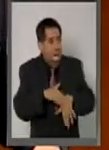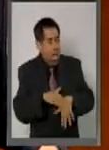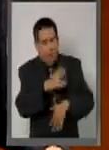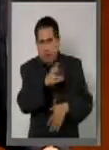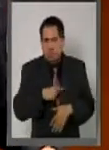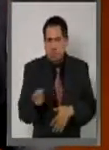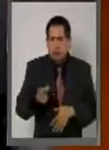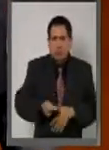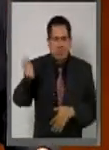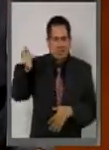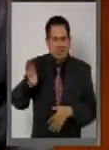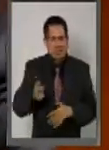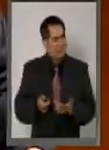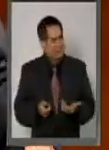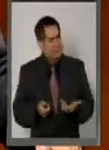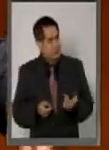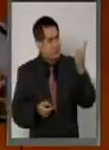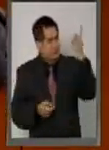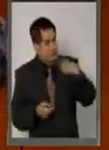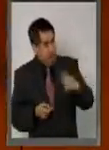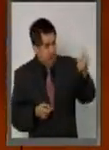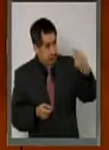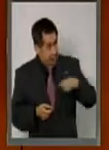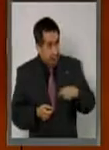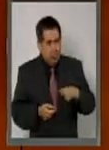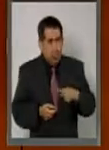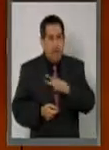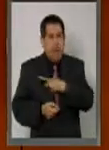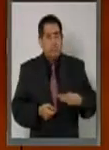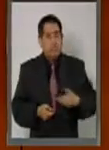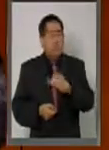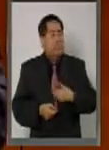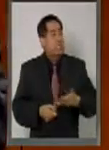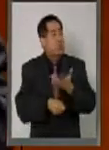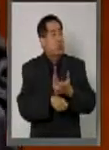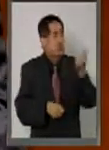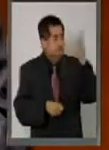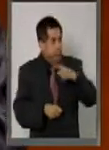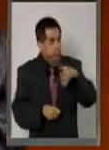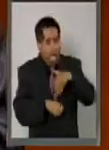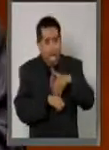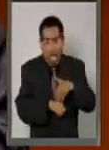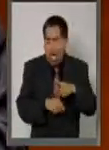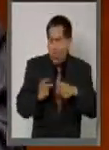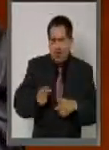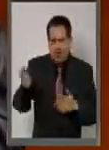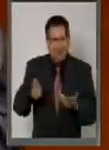ir a correr, a hacer lo que le ordenó el vicepresidente de los Estados Unidos.